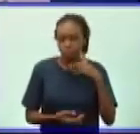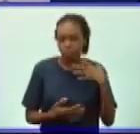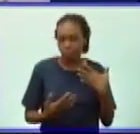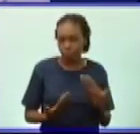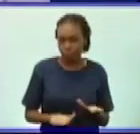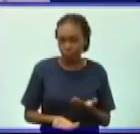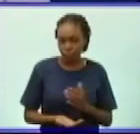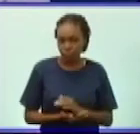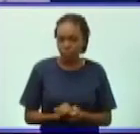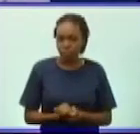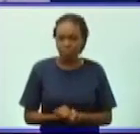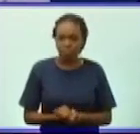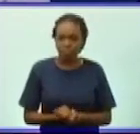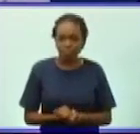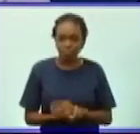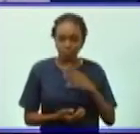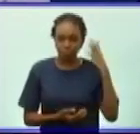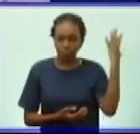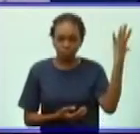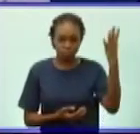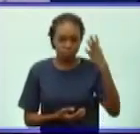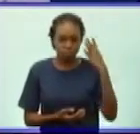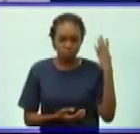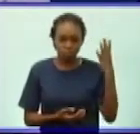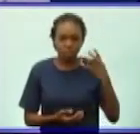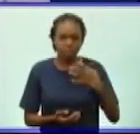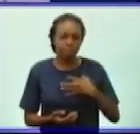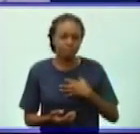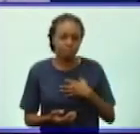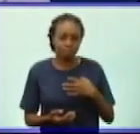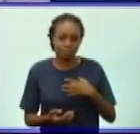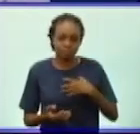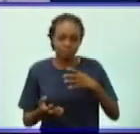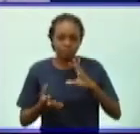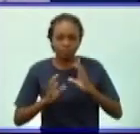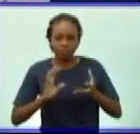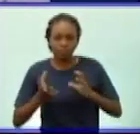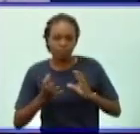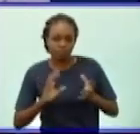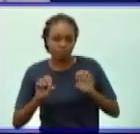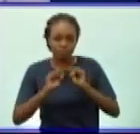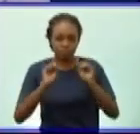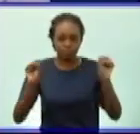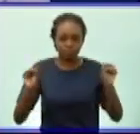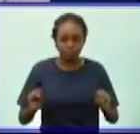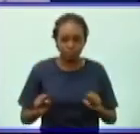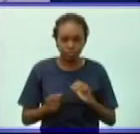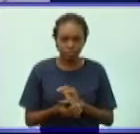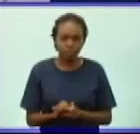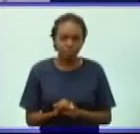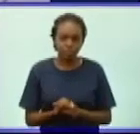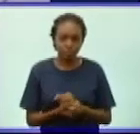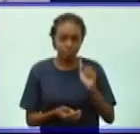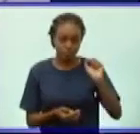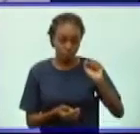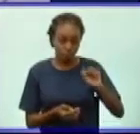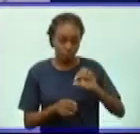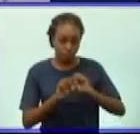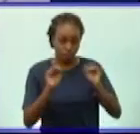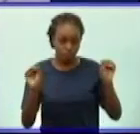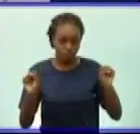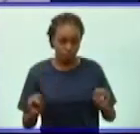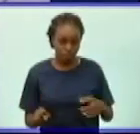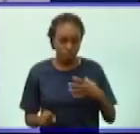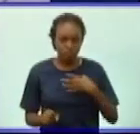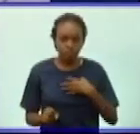que el universo está formado por sistemas. Estos sistemas